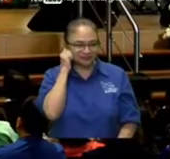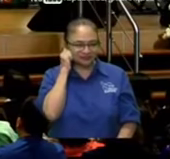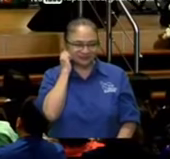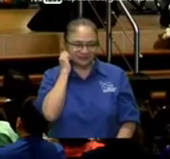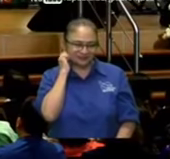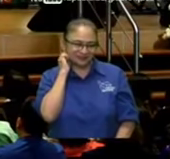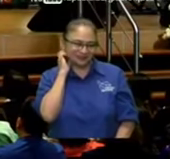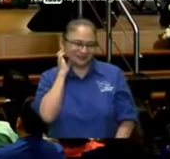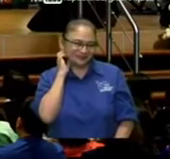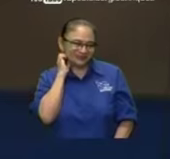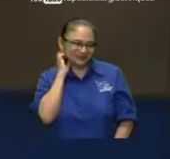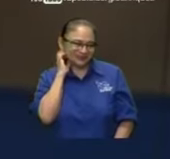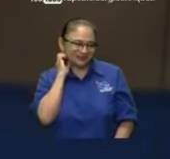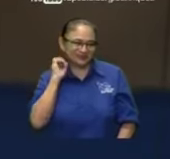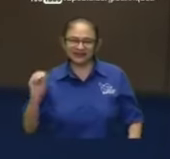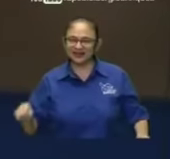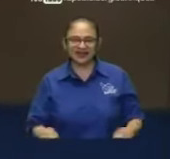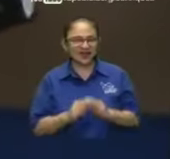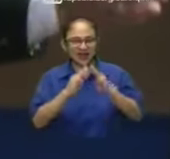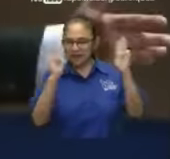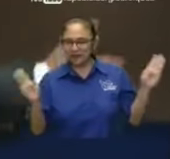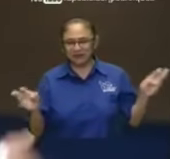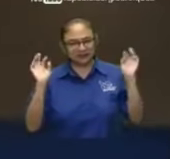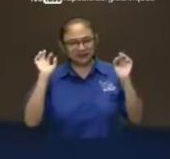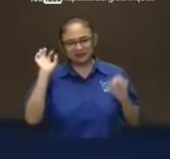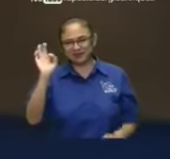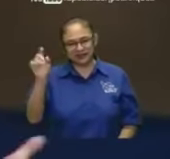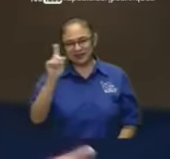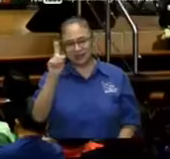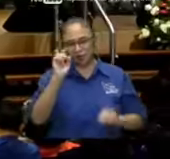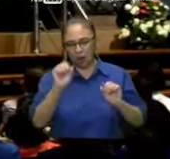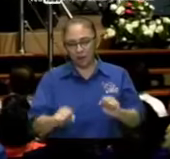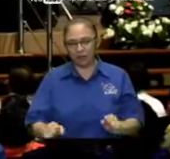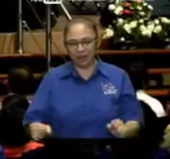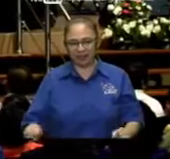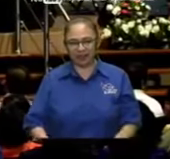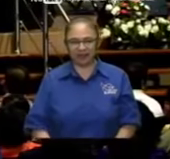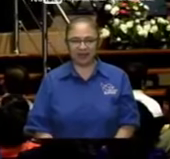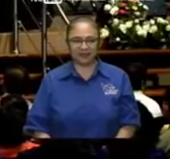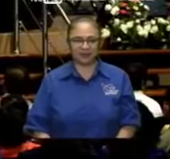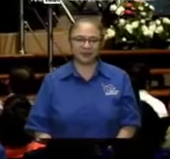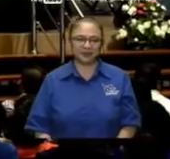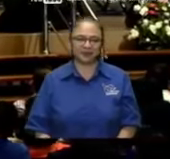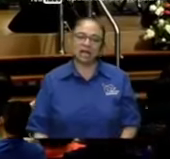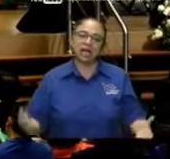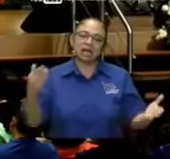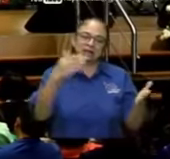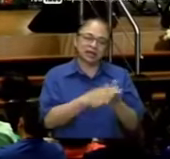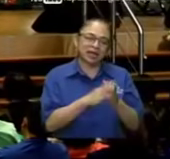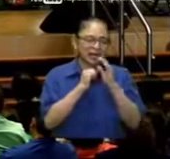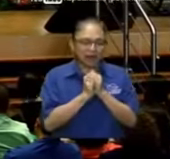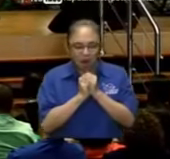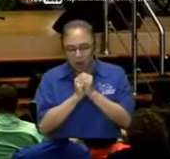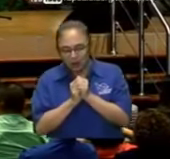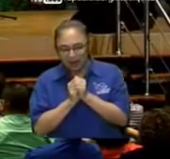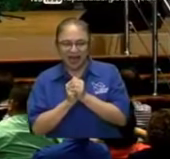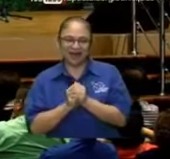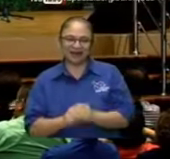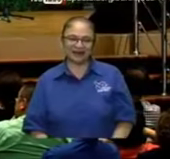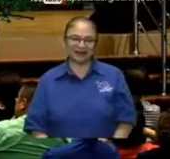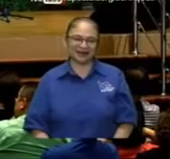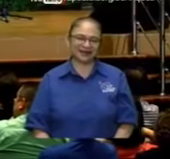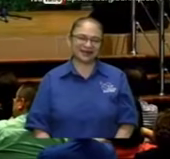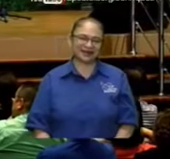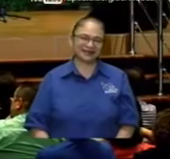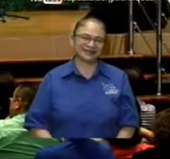hacer propaganda anticipada, ya no pueden ir a orar por los enfermos porque se toma como campaña anticipada, y ya no pueden orar por, no, porque eso